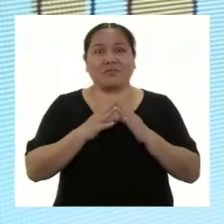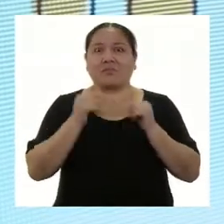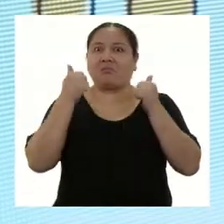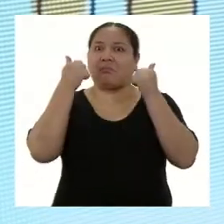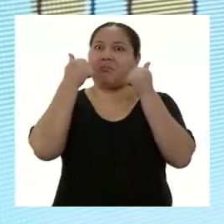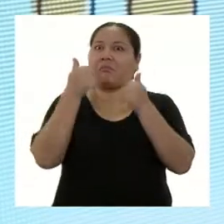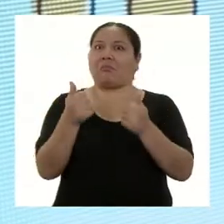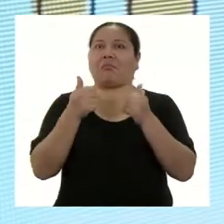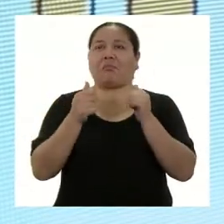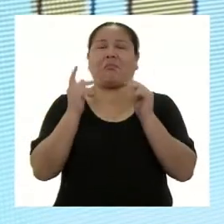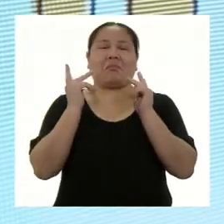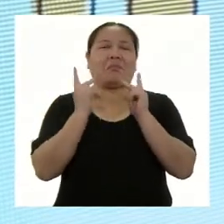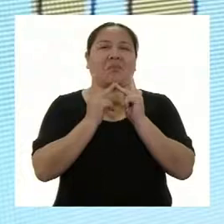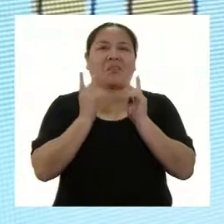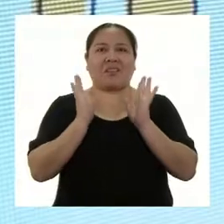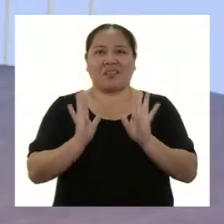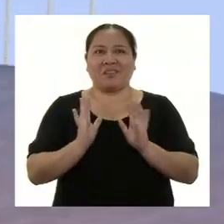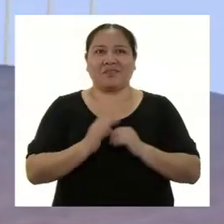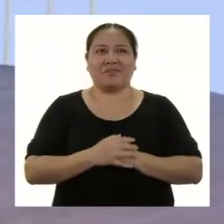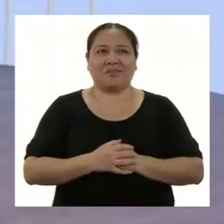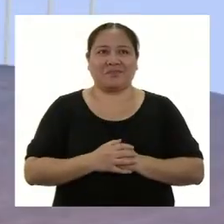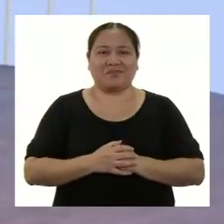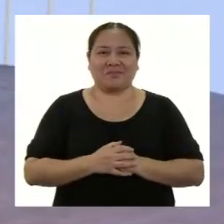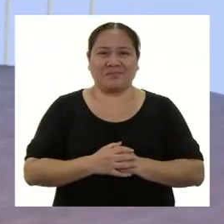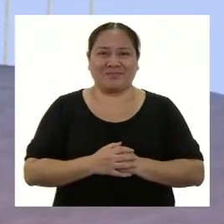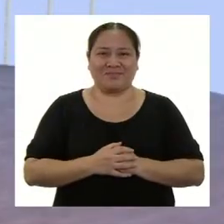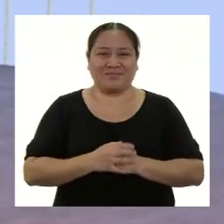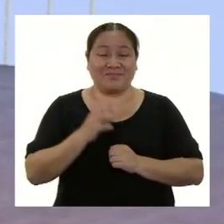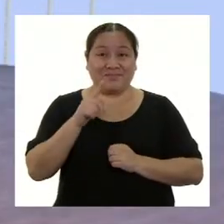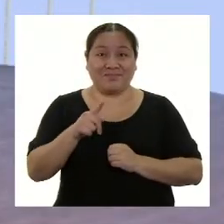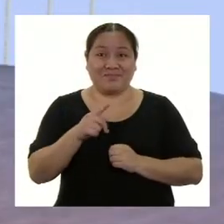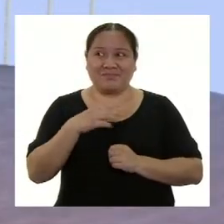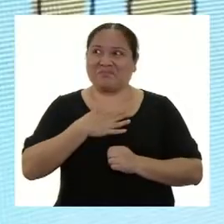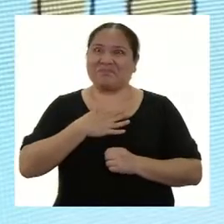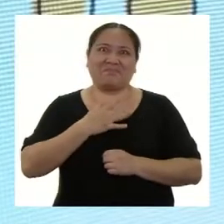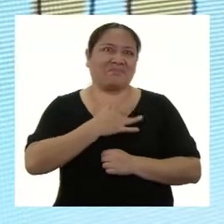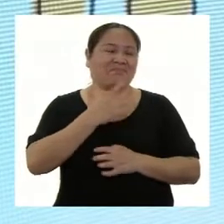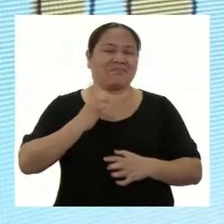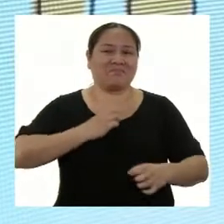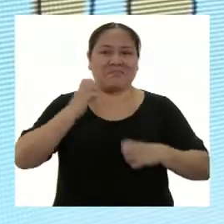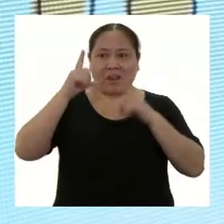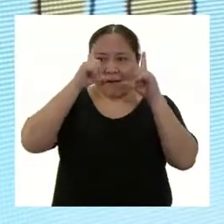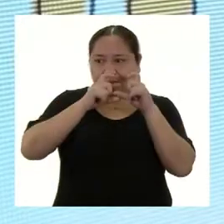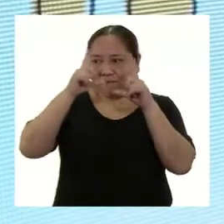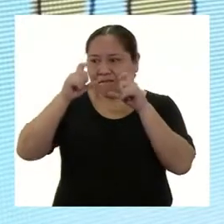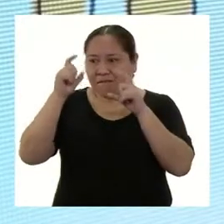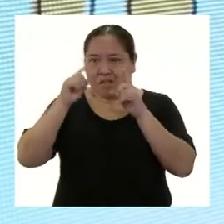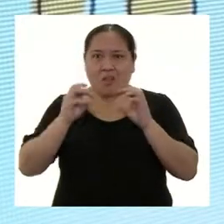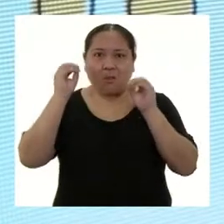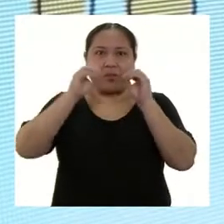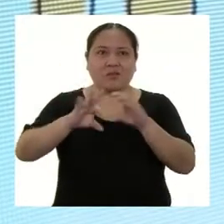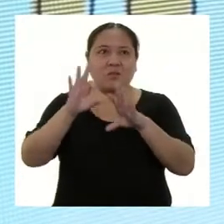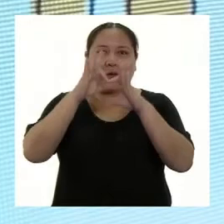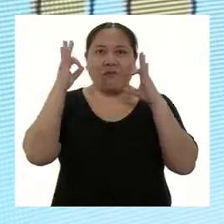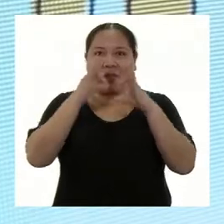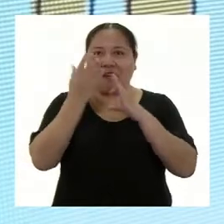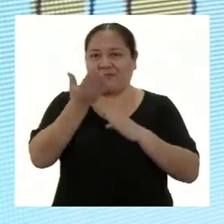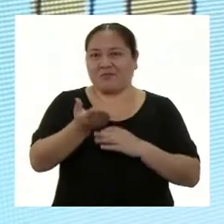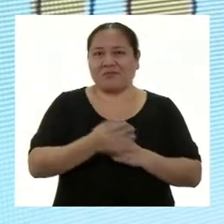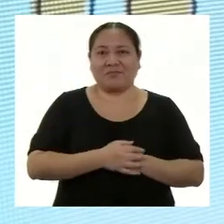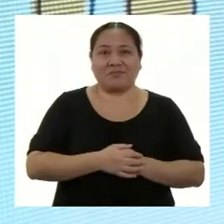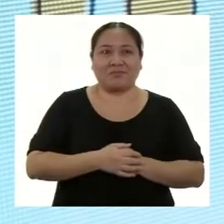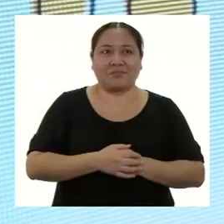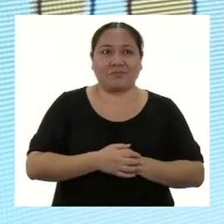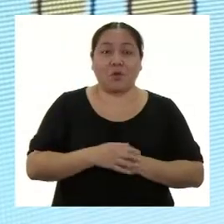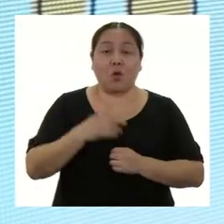Quedaron increíbles. Tanto así que me emocioné. Les tomé fotos y las subí a mis redes sociales. Luego